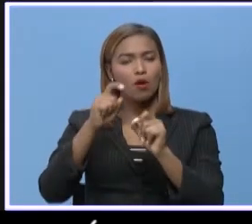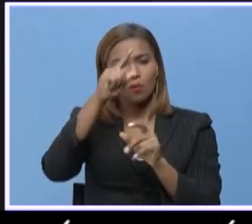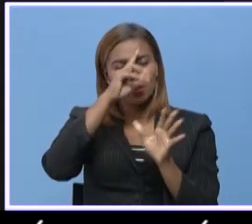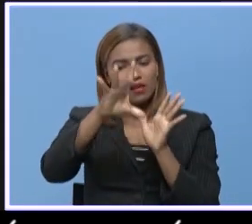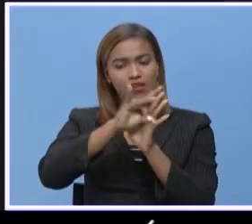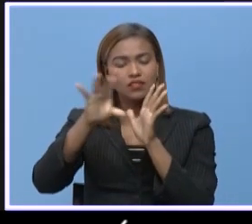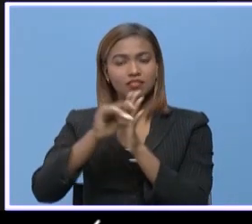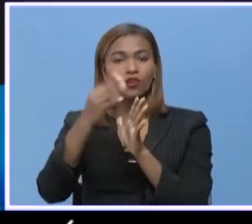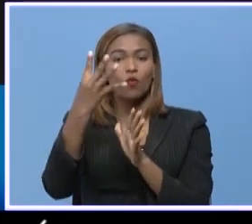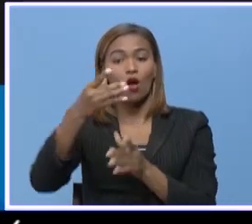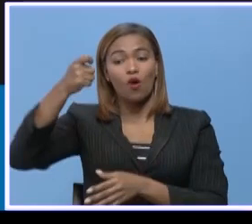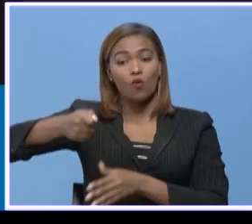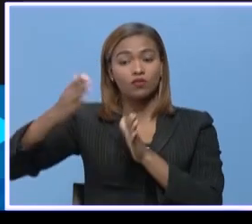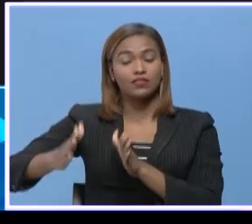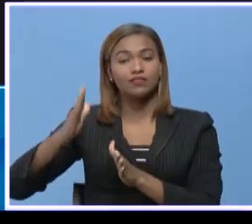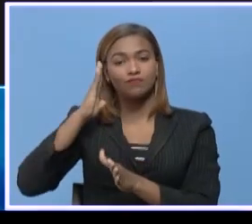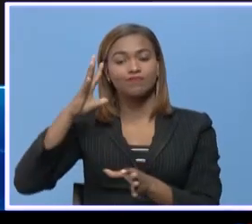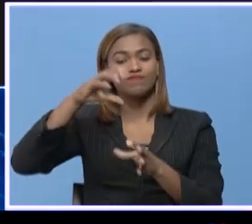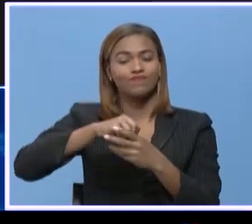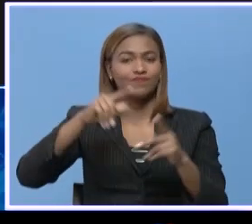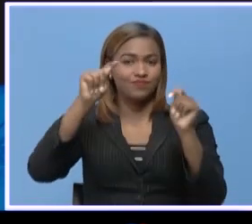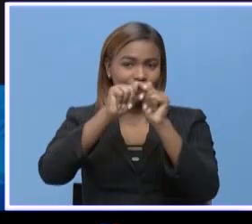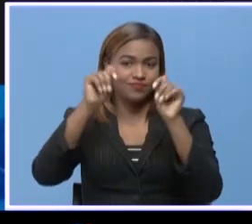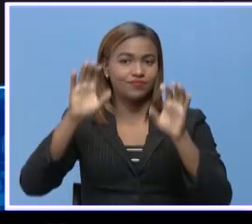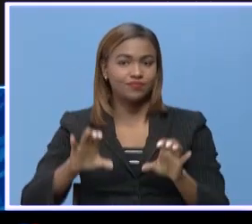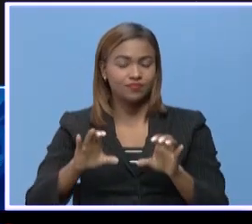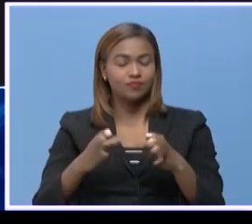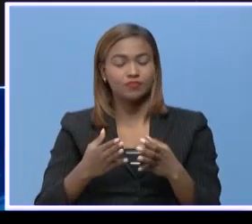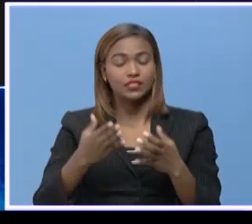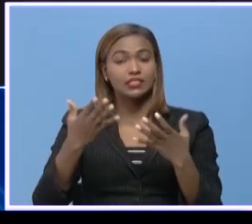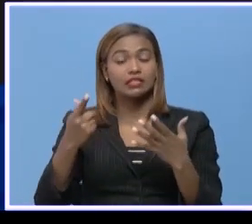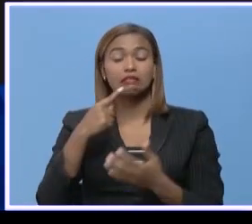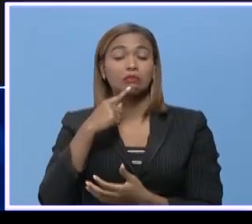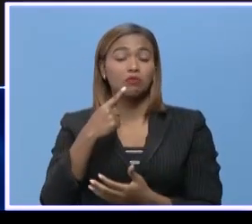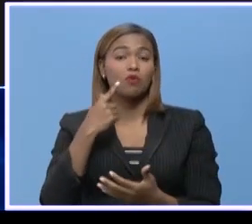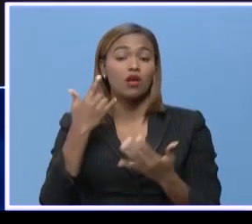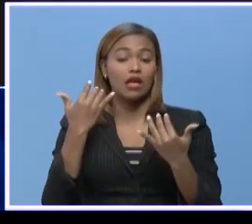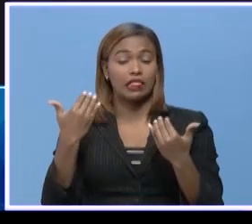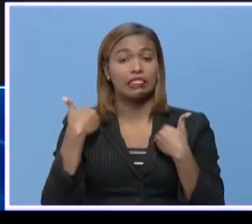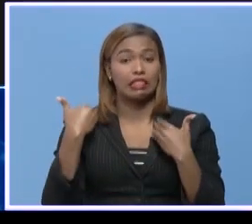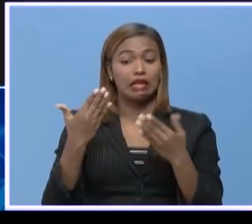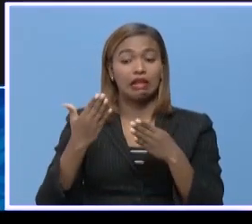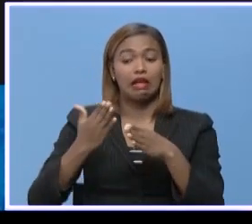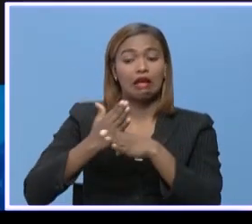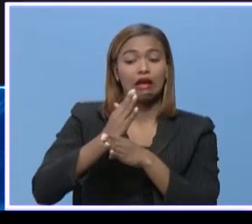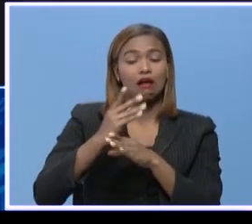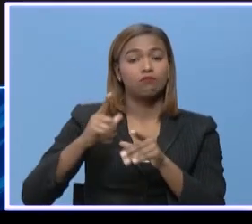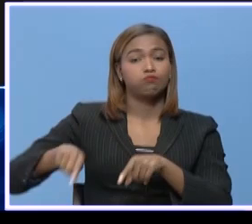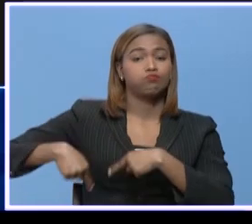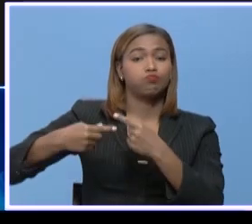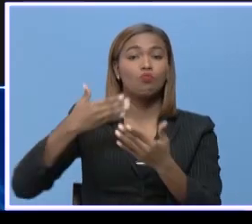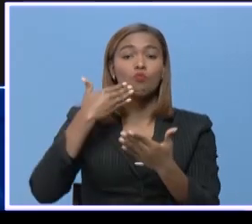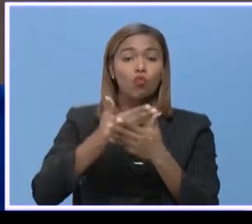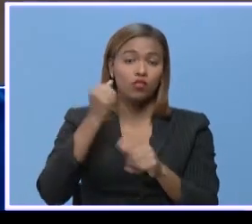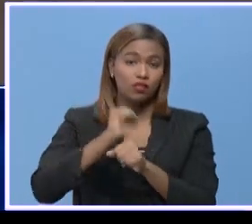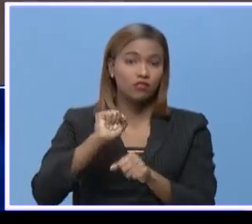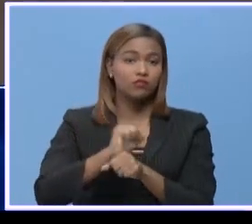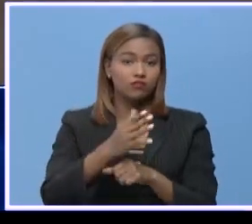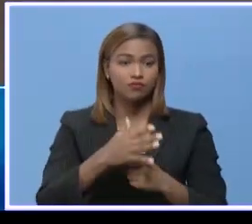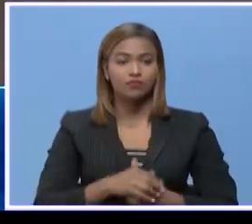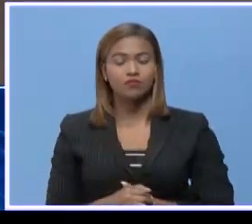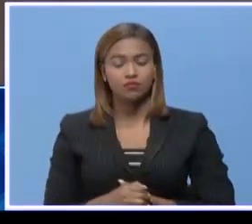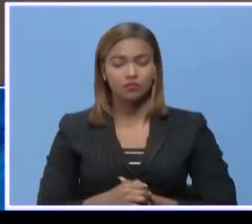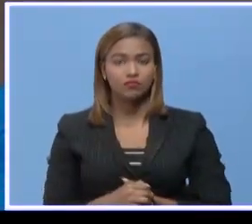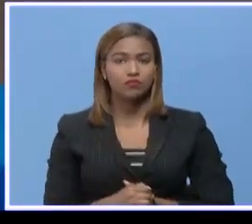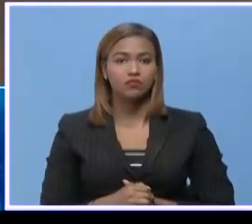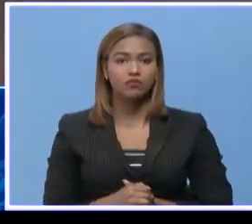de los 4 jueces que conformarán el Tribunal Constitucional, ya que destacaron que tienen una carrera de larga data en la judicatura? Sin